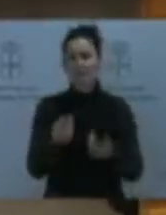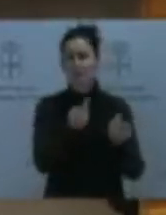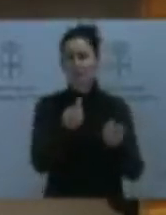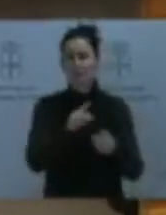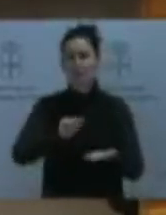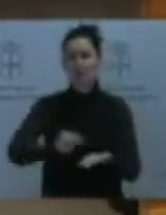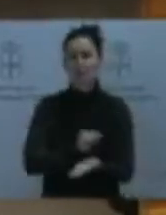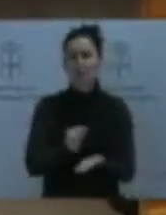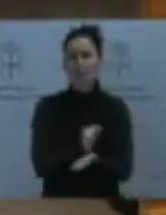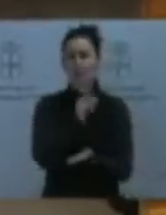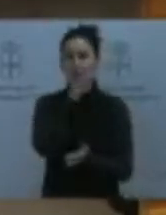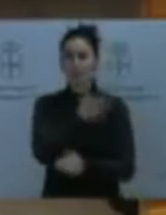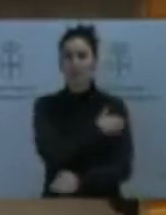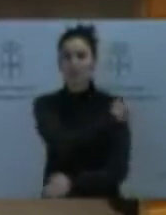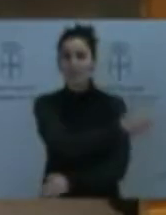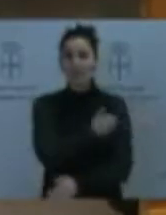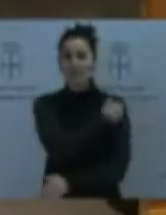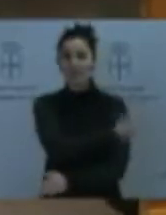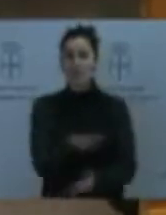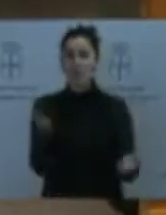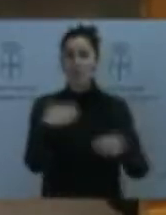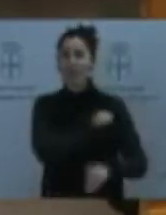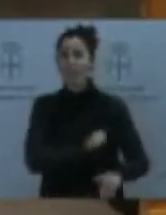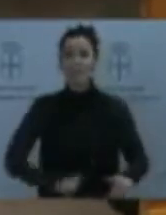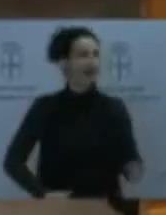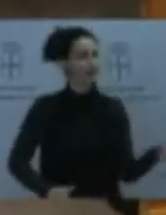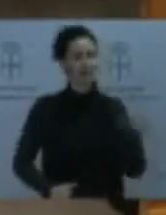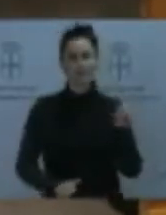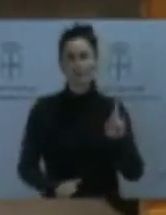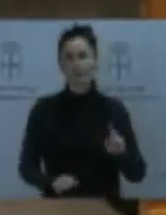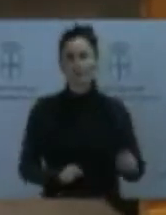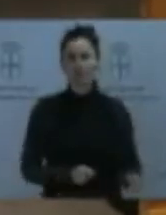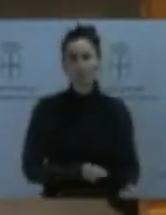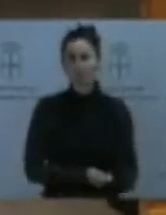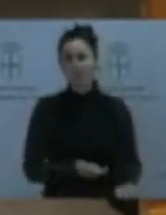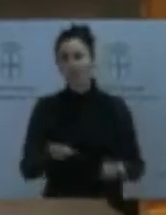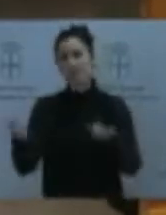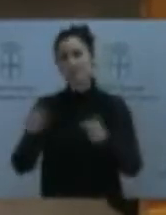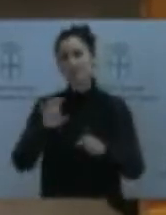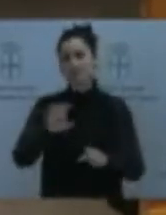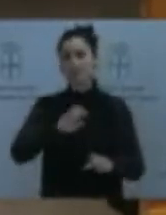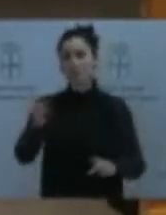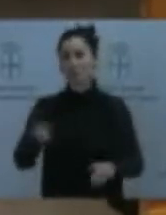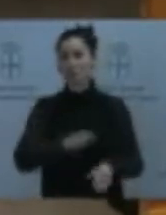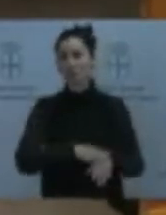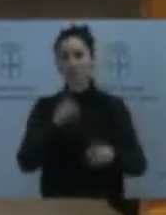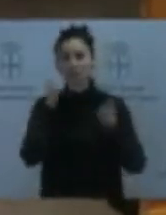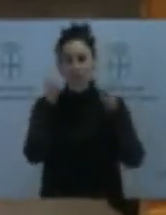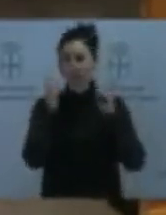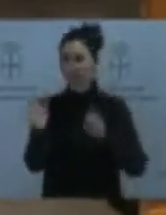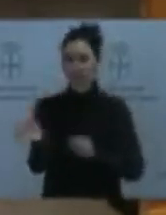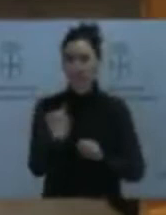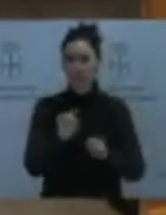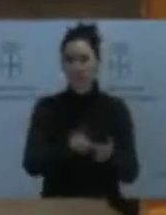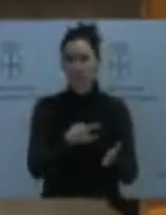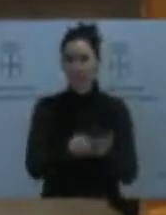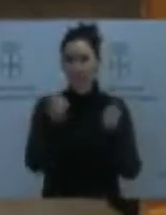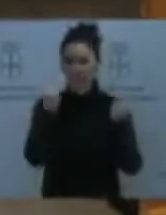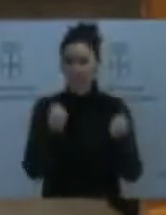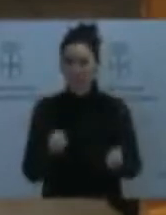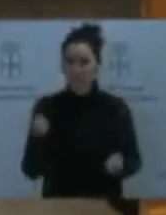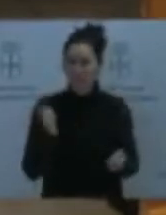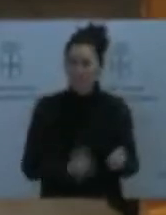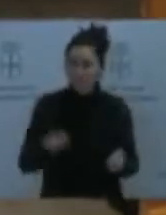holgazanes que se vayan a Australia a cavar una huerta, estamos hablando de ingenieros, estamos hablando de profesionales altamente cualificados. Y, sin embargo,